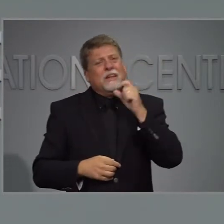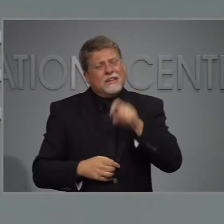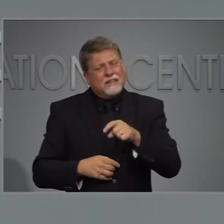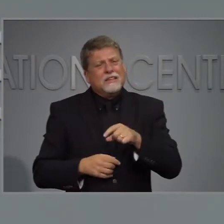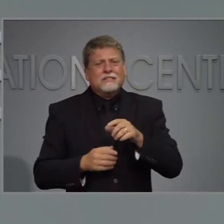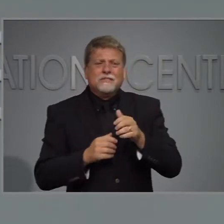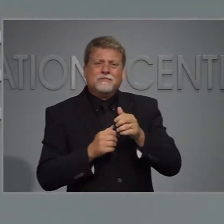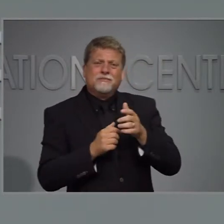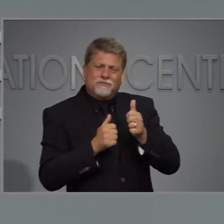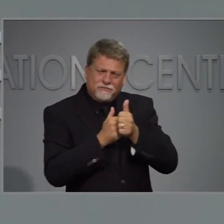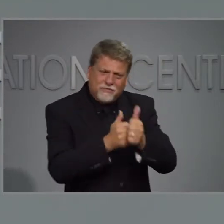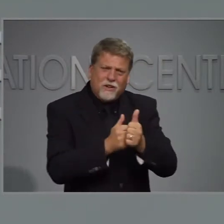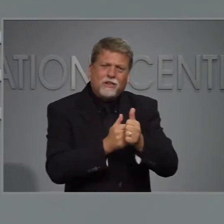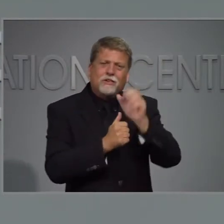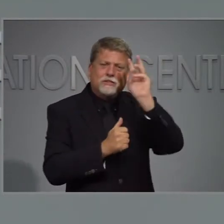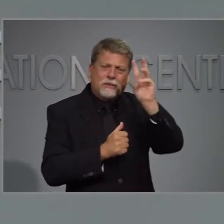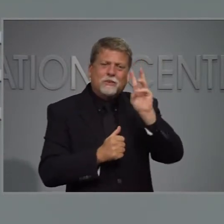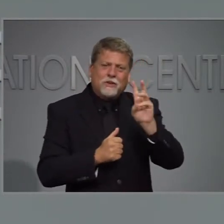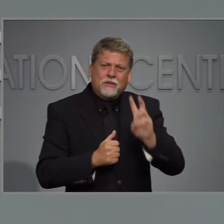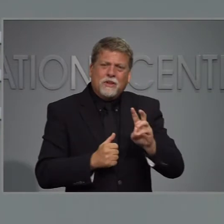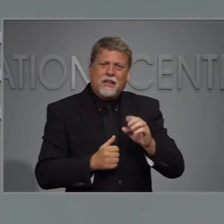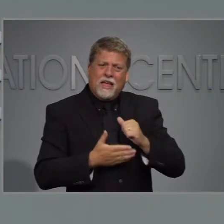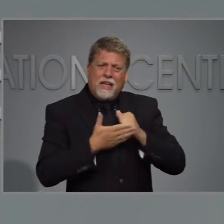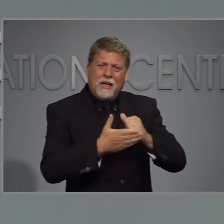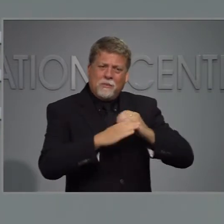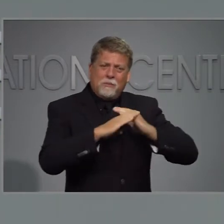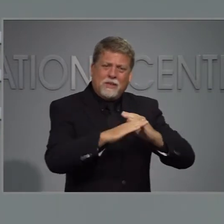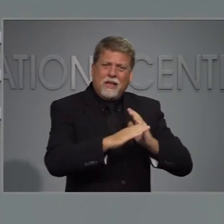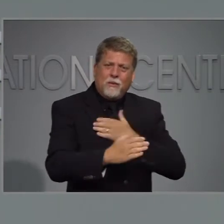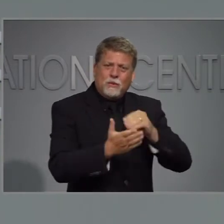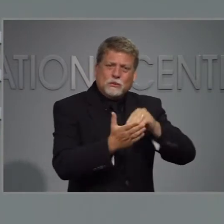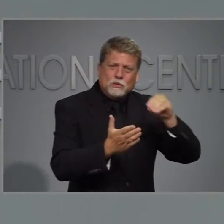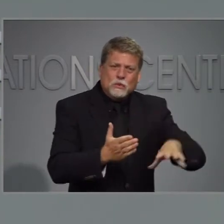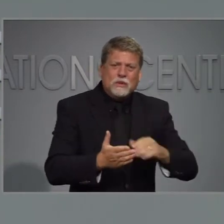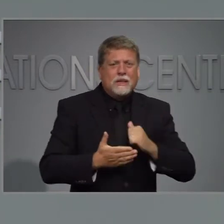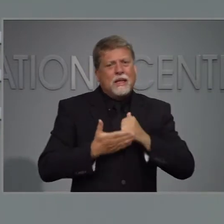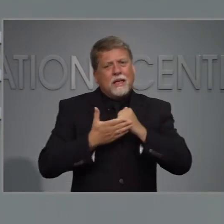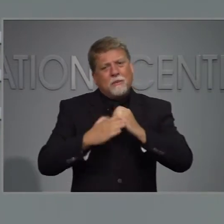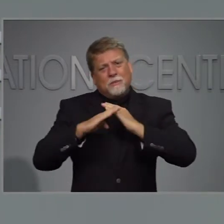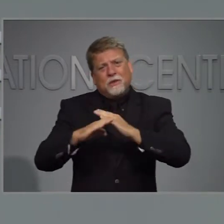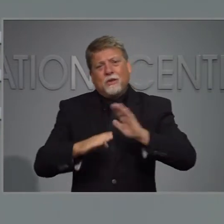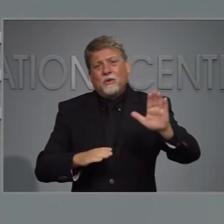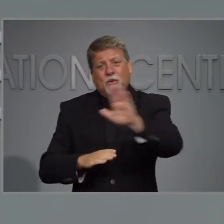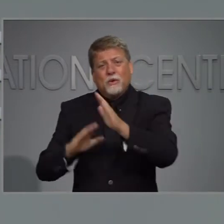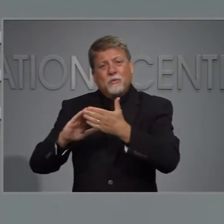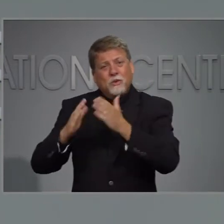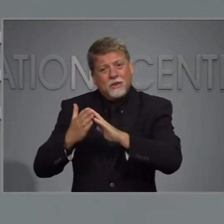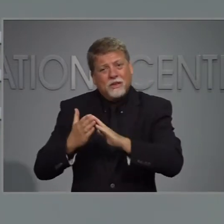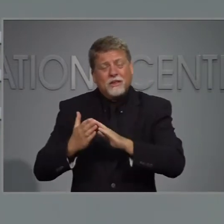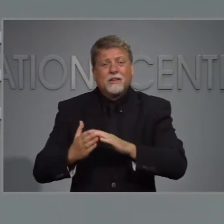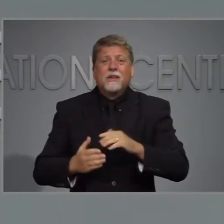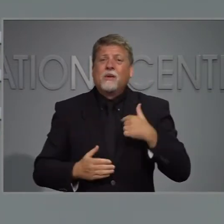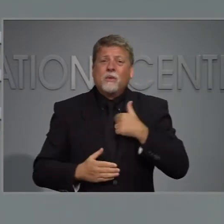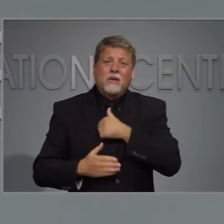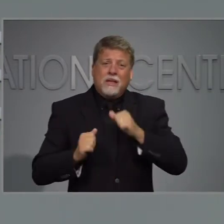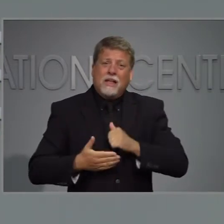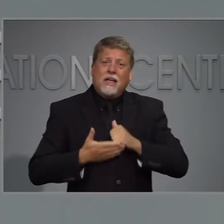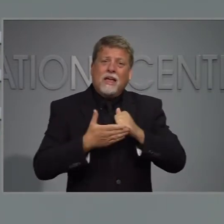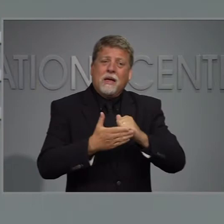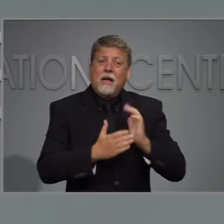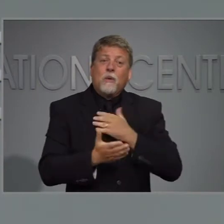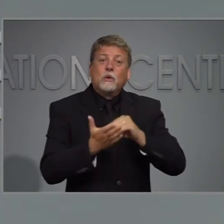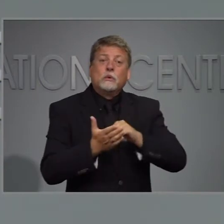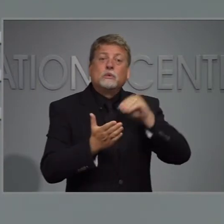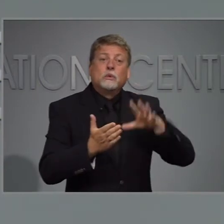Y nosotros tenemos que hacer lo correcto para nuestros estudiantes y proteger a las comunidades. Todos queremos que